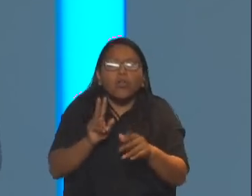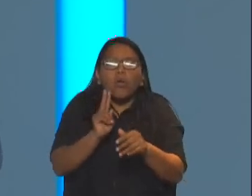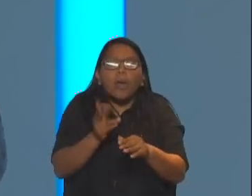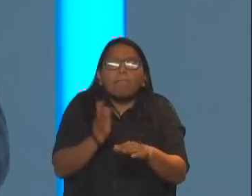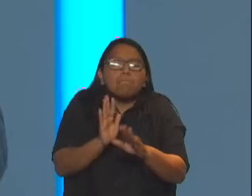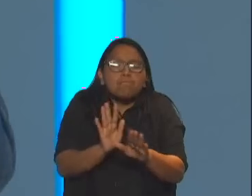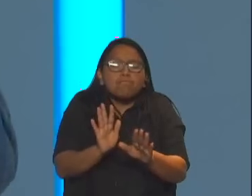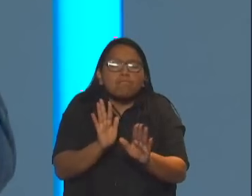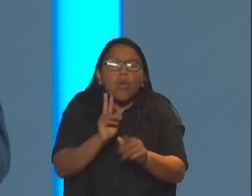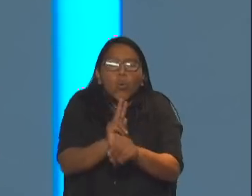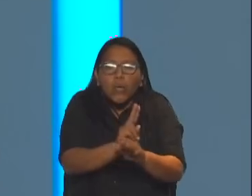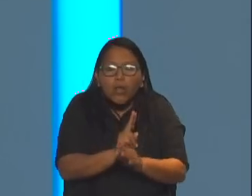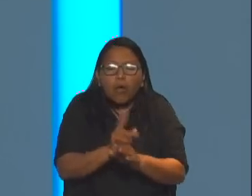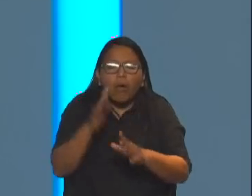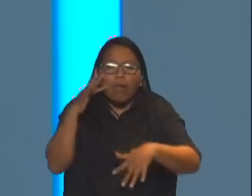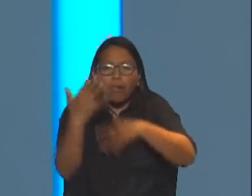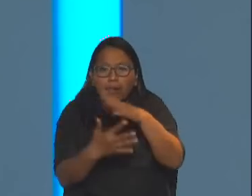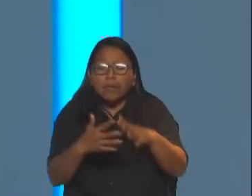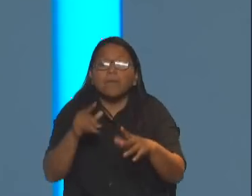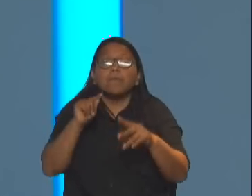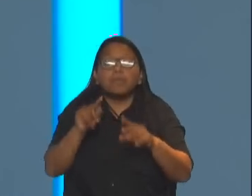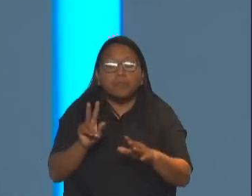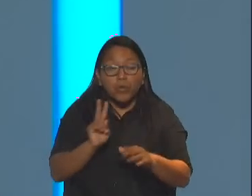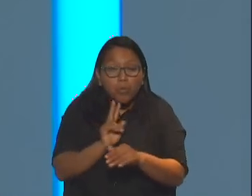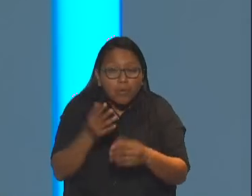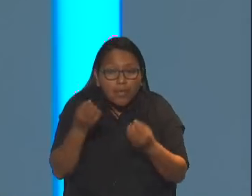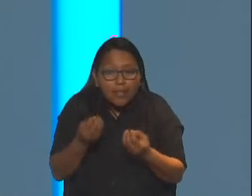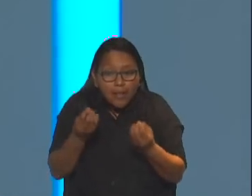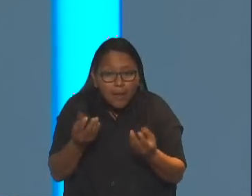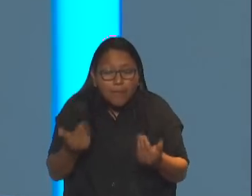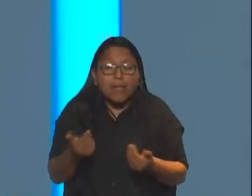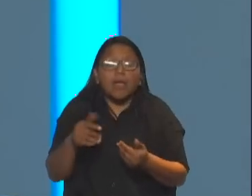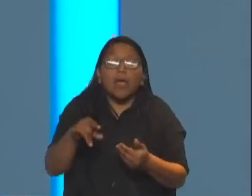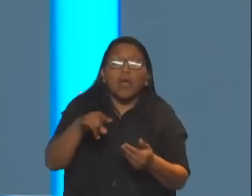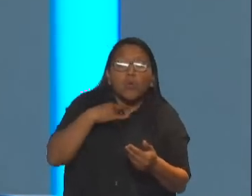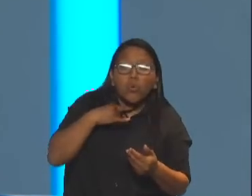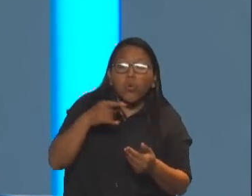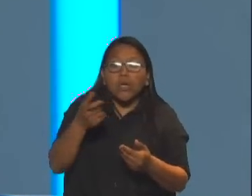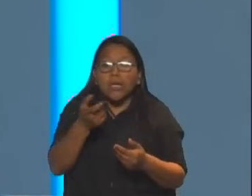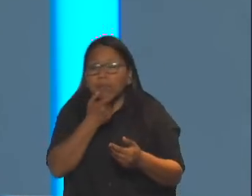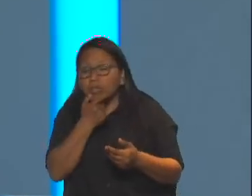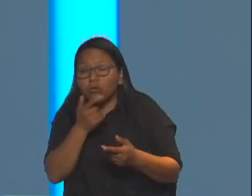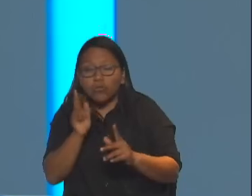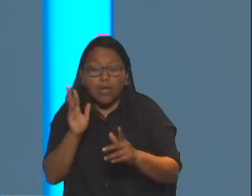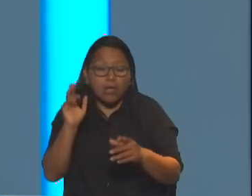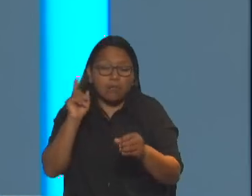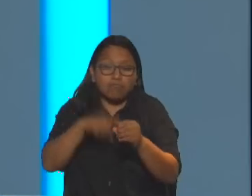confusión eso es lo que sí tiene razón está bien jujuy y mendoza creo que son